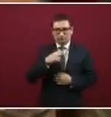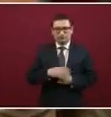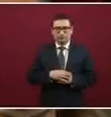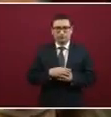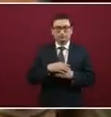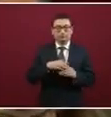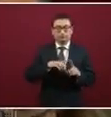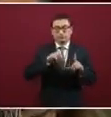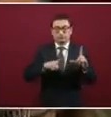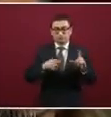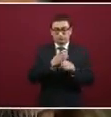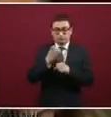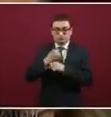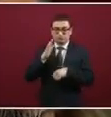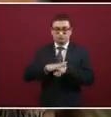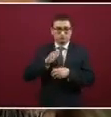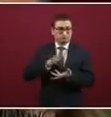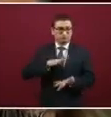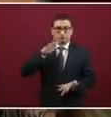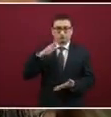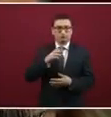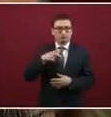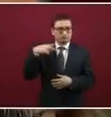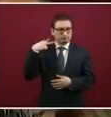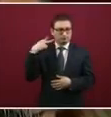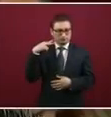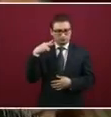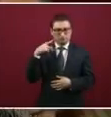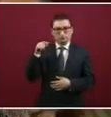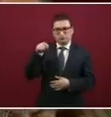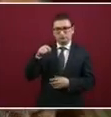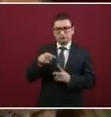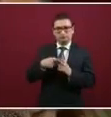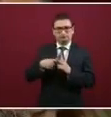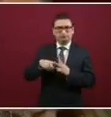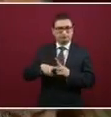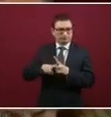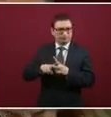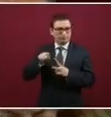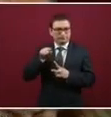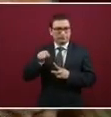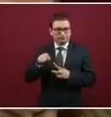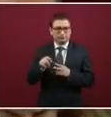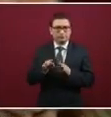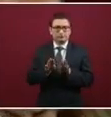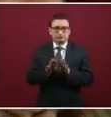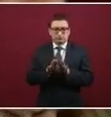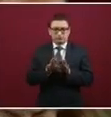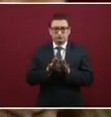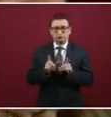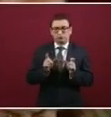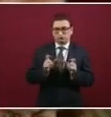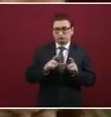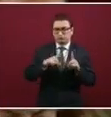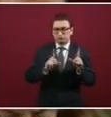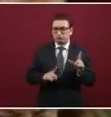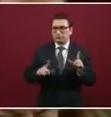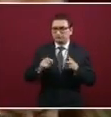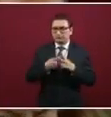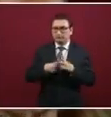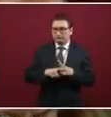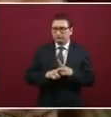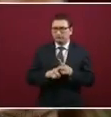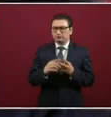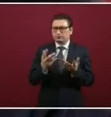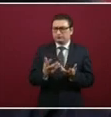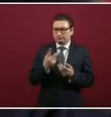ocupa este lugar es Veracruz, y dado que ahí inició formalmente operaciones la Guardia Nacional, mi pregunta es